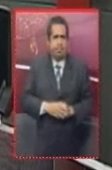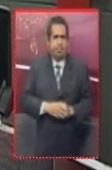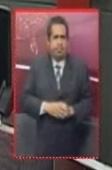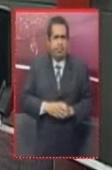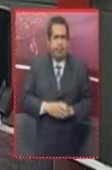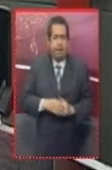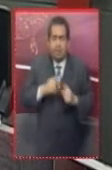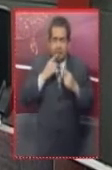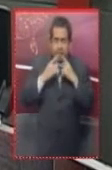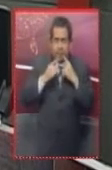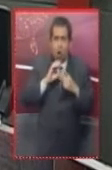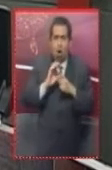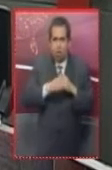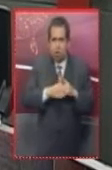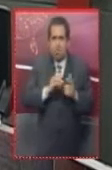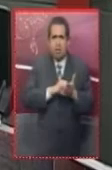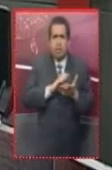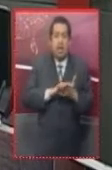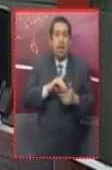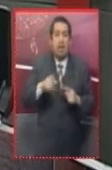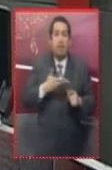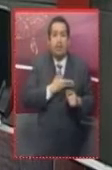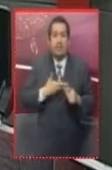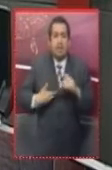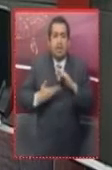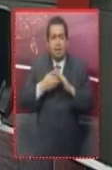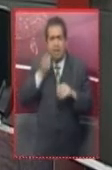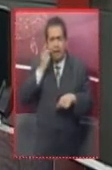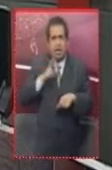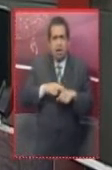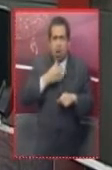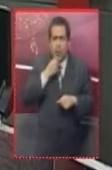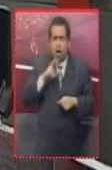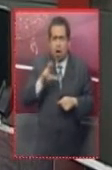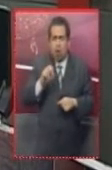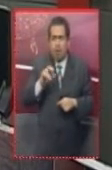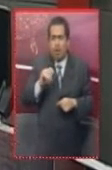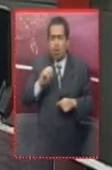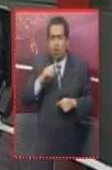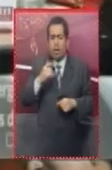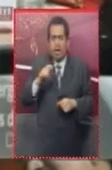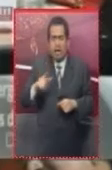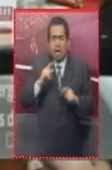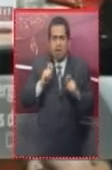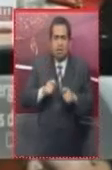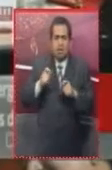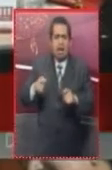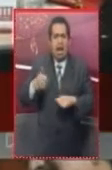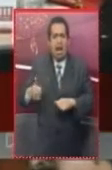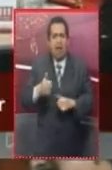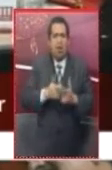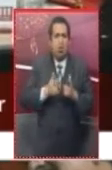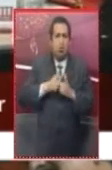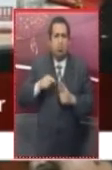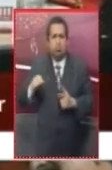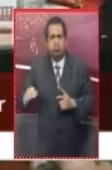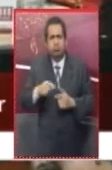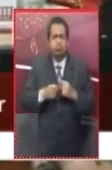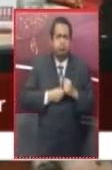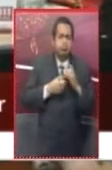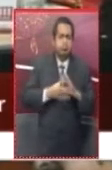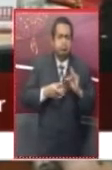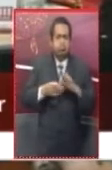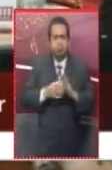de las comisiones dictaminadoras, el presidente de la mesa directiva, Roberto Gil, otorgó la palabra a los grupos parlamentarios para hablar al respecto del